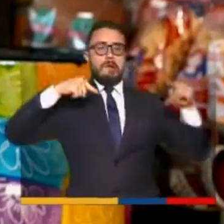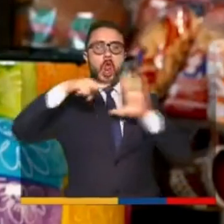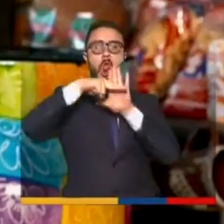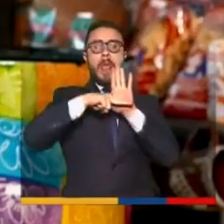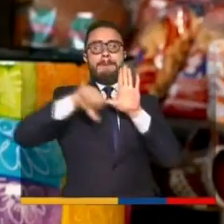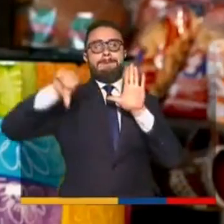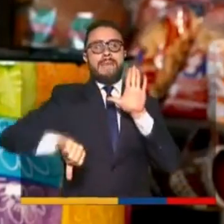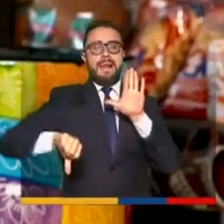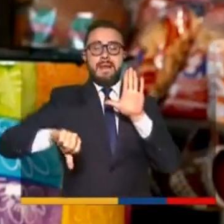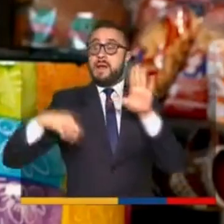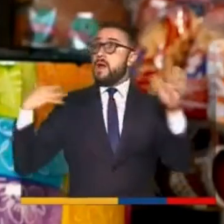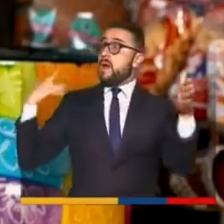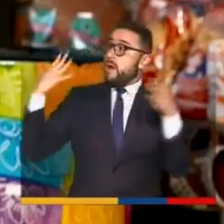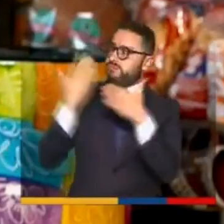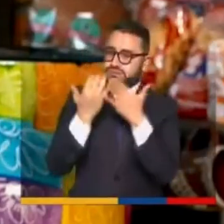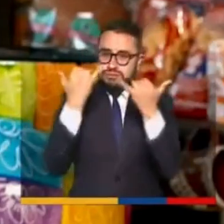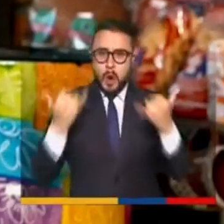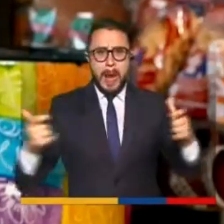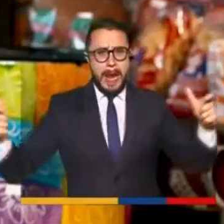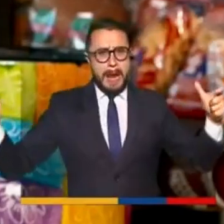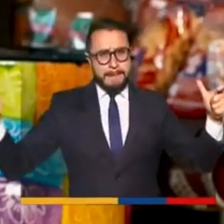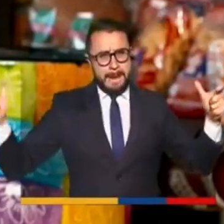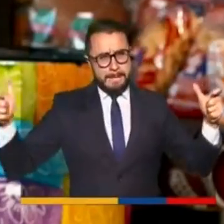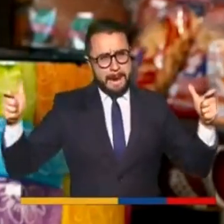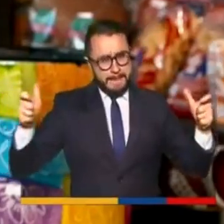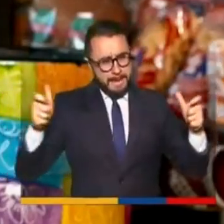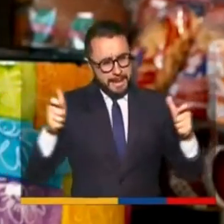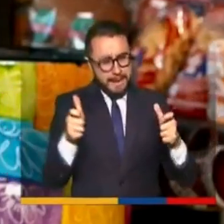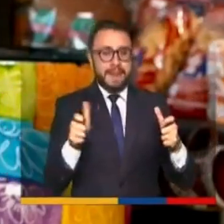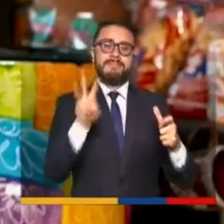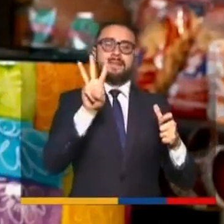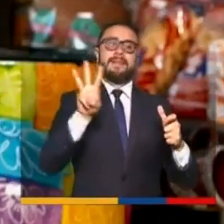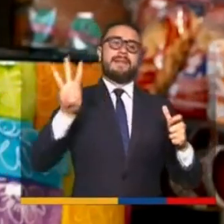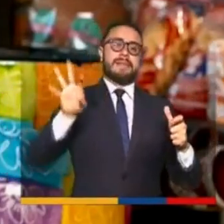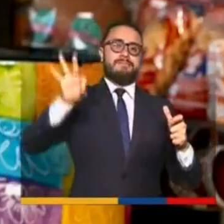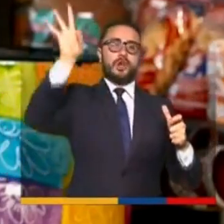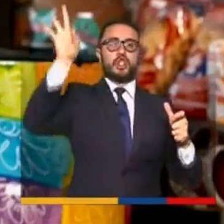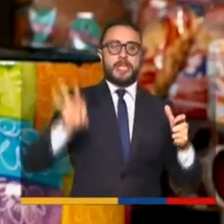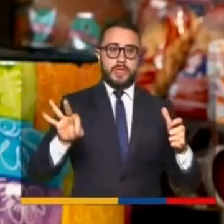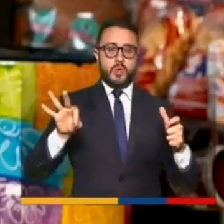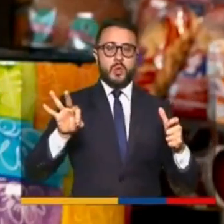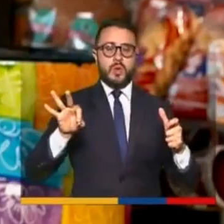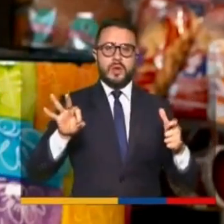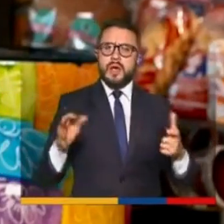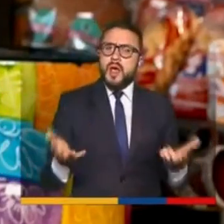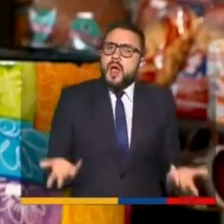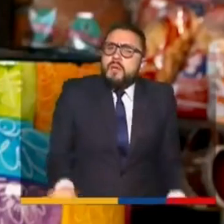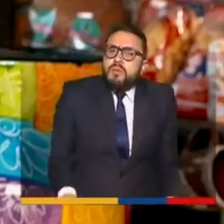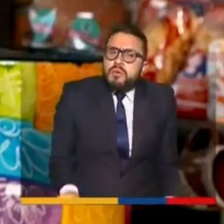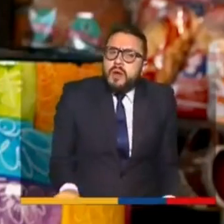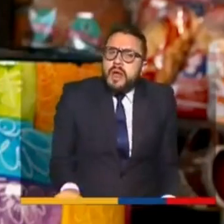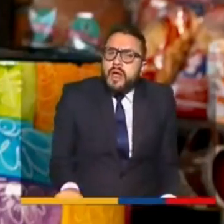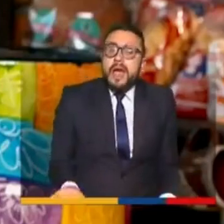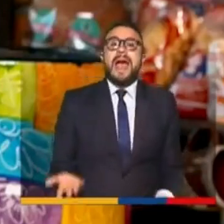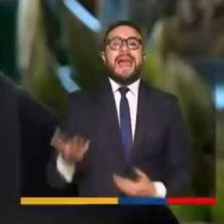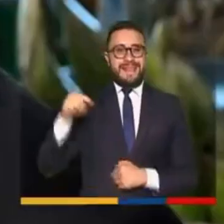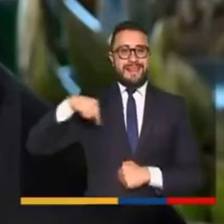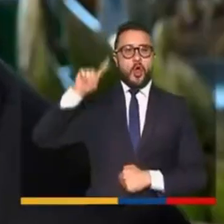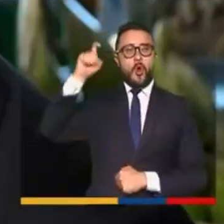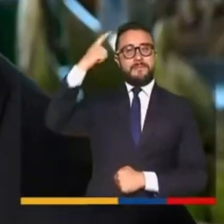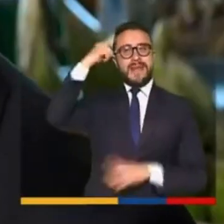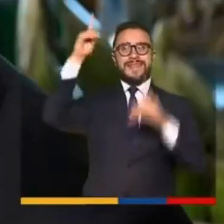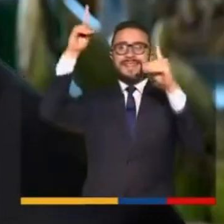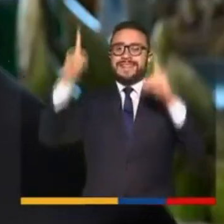en 33%. Esto ha sido en gran medida gracias a que este gobierno ha subido el salario